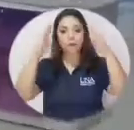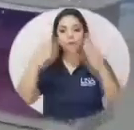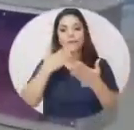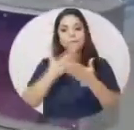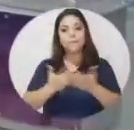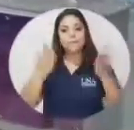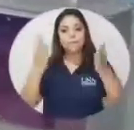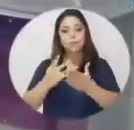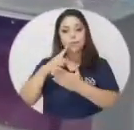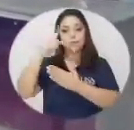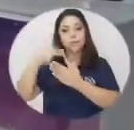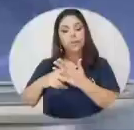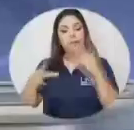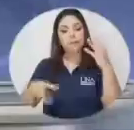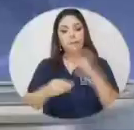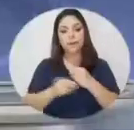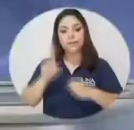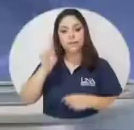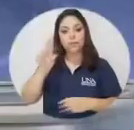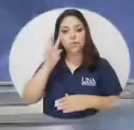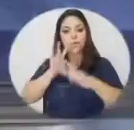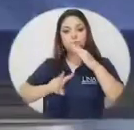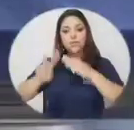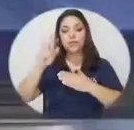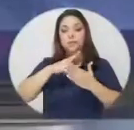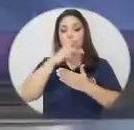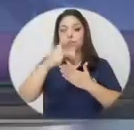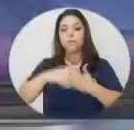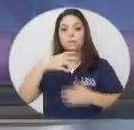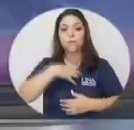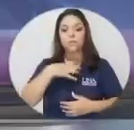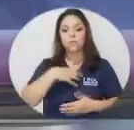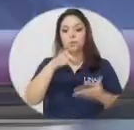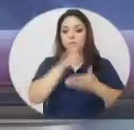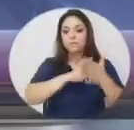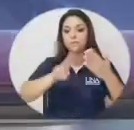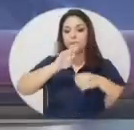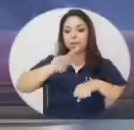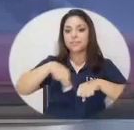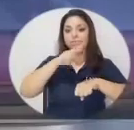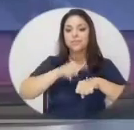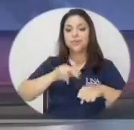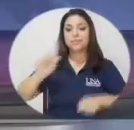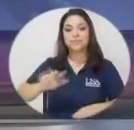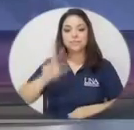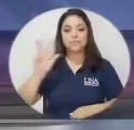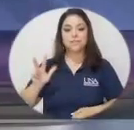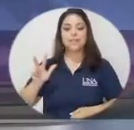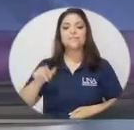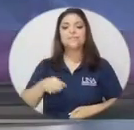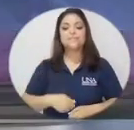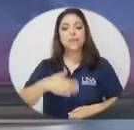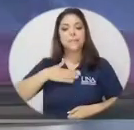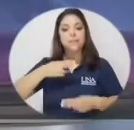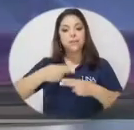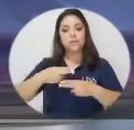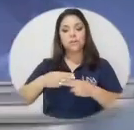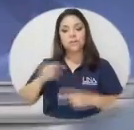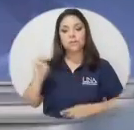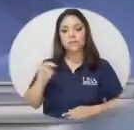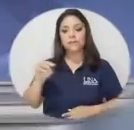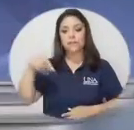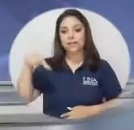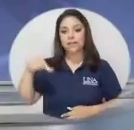¿qué tal? Bienvenidos a una edición más de Una Mirada, el programa de la Universidad Nacional y del CINAR S.A. Mi nombre es Maribel Quiroz Jara y en